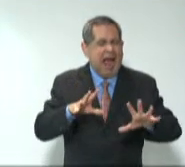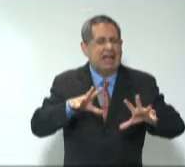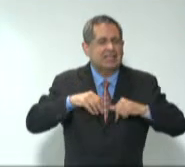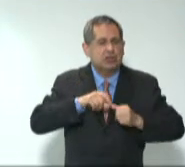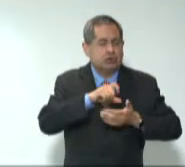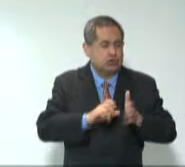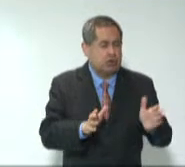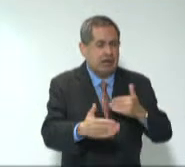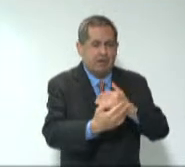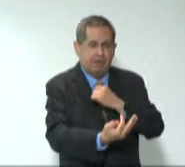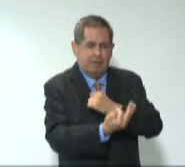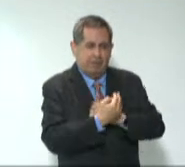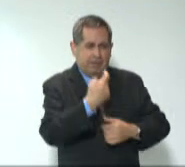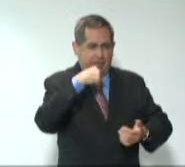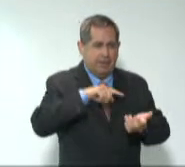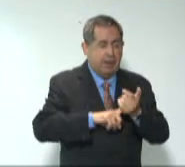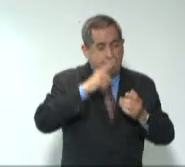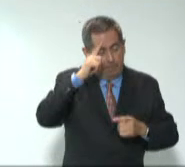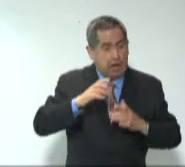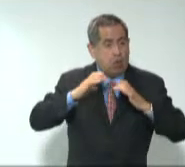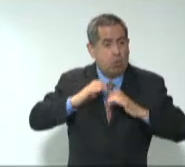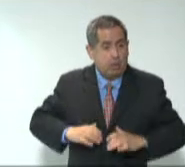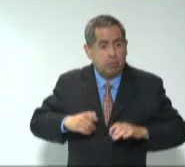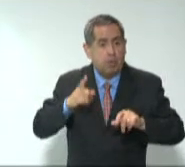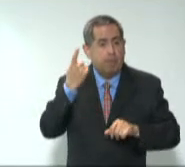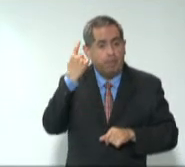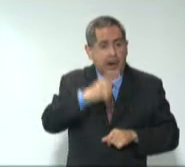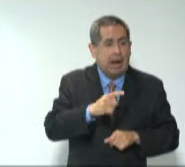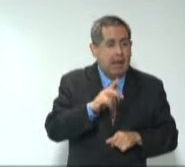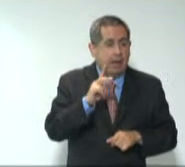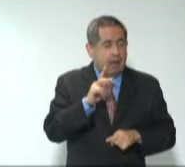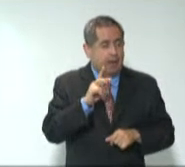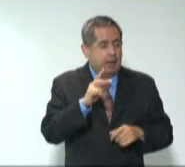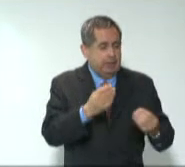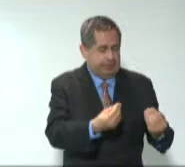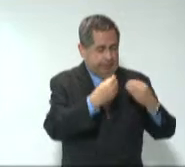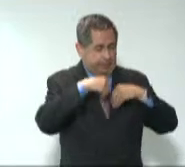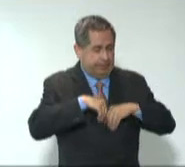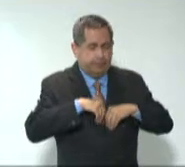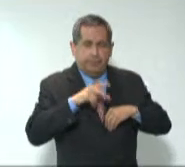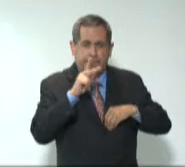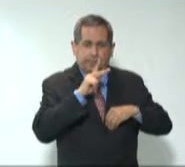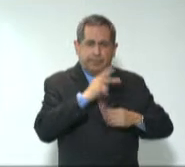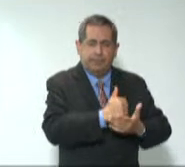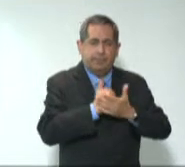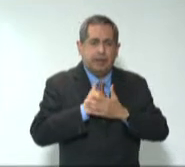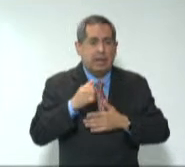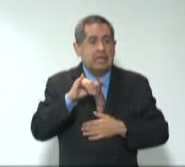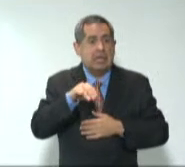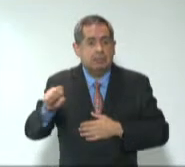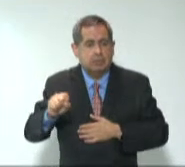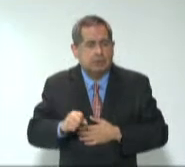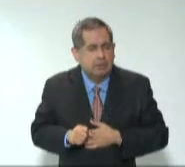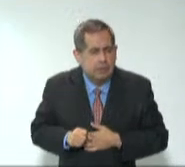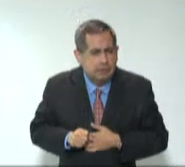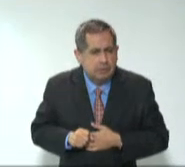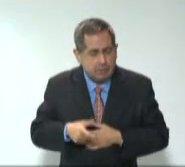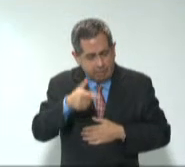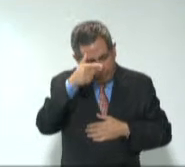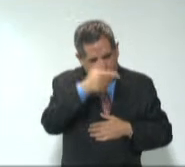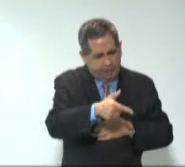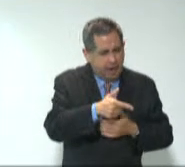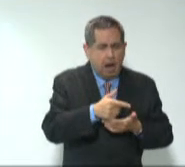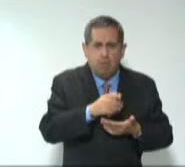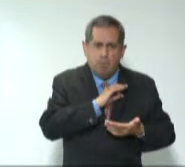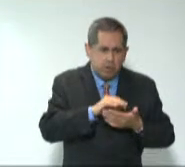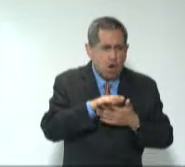refrigeración para acabades con para ventiladores del seguro social este tipo de contratos todos sacamos y uno puede hoy